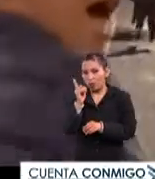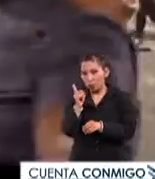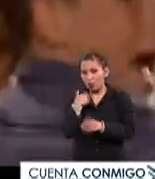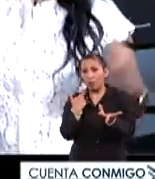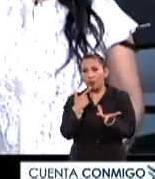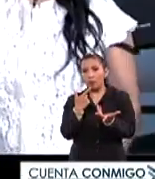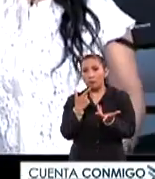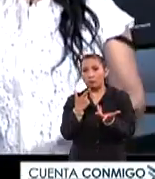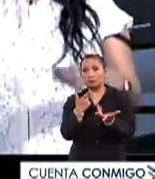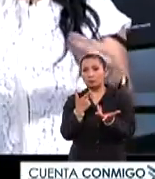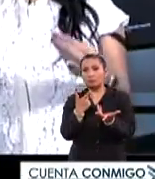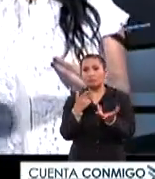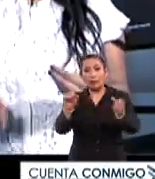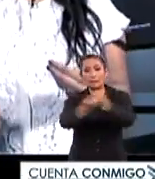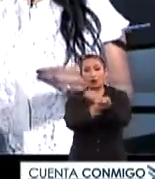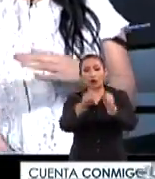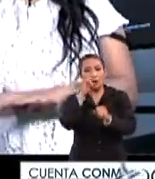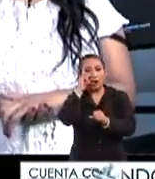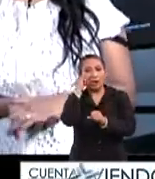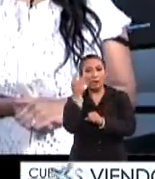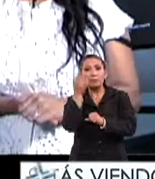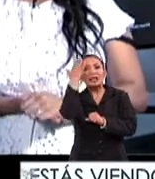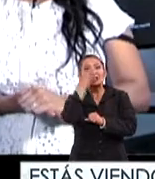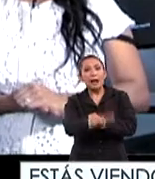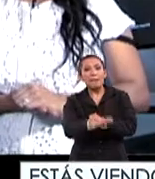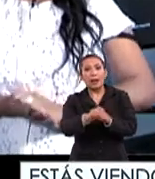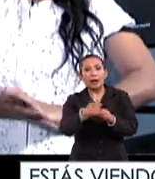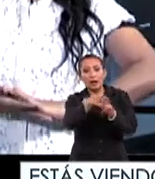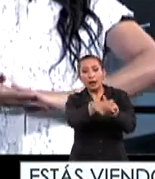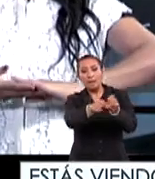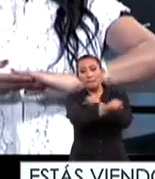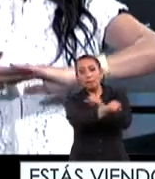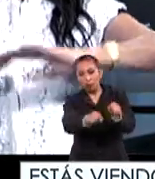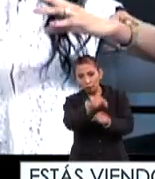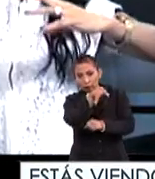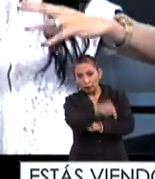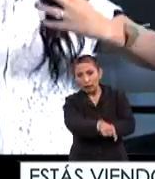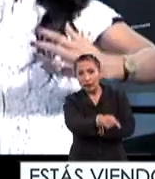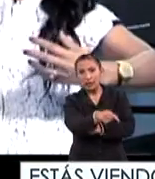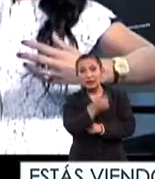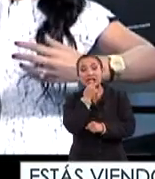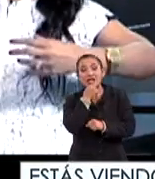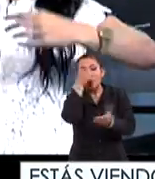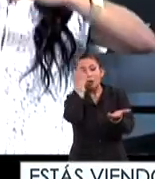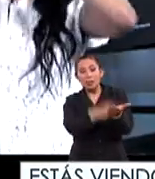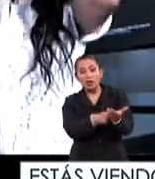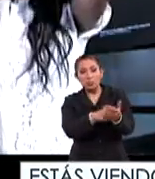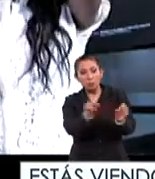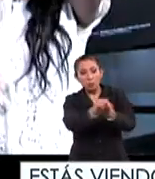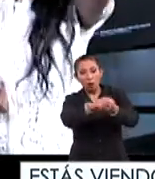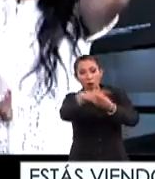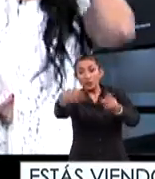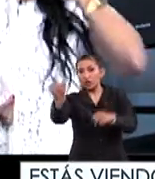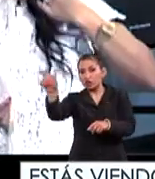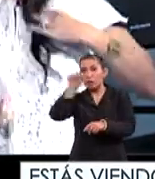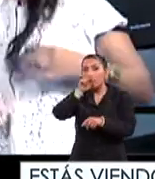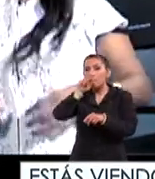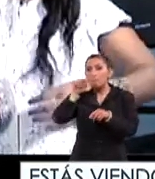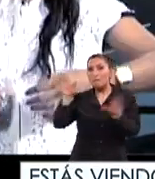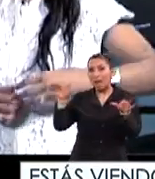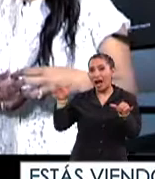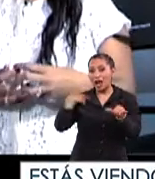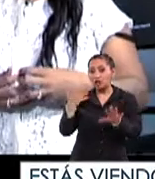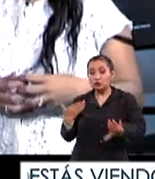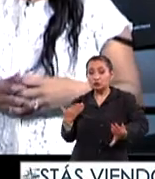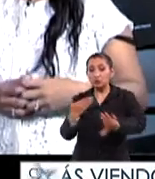uno explota bueno, no lo ves, pero sabes que la bomba está ahí y que explota y estaba el niño. Y por ejemplo en Los pájaros, ¿no? Donde el